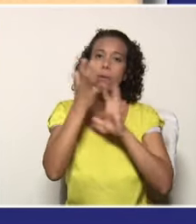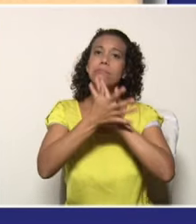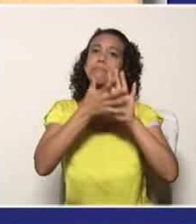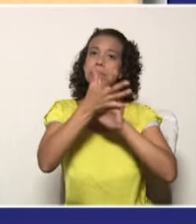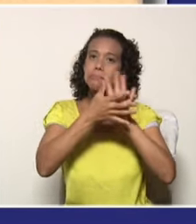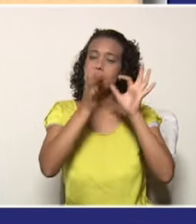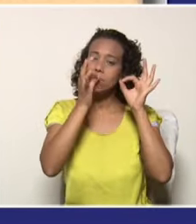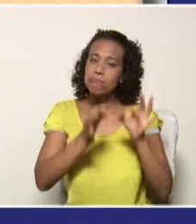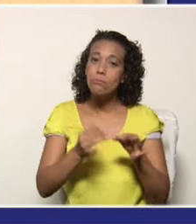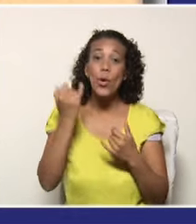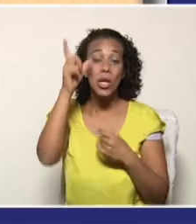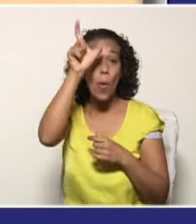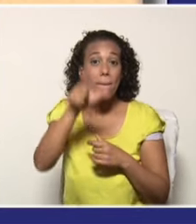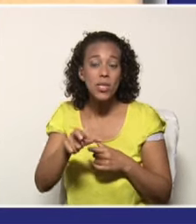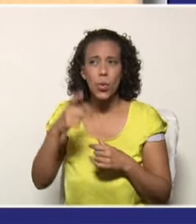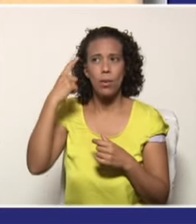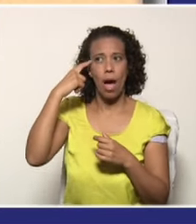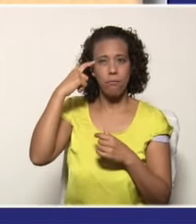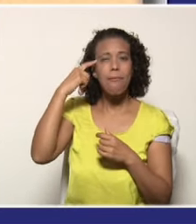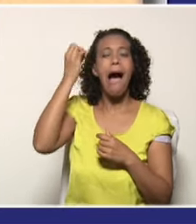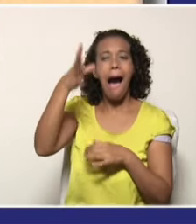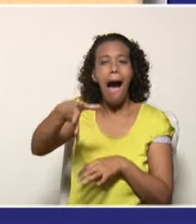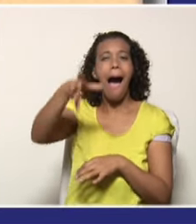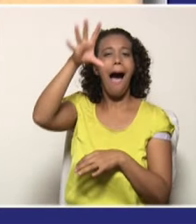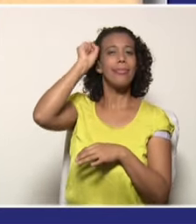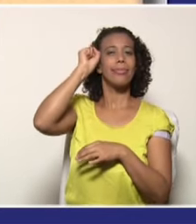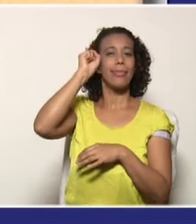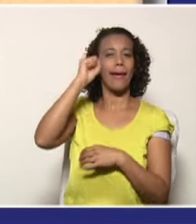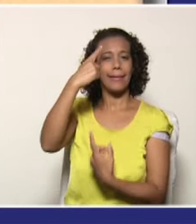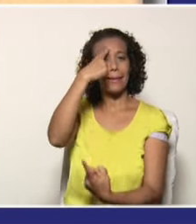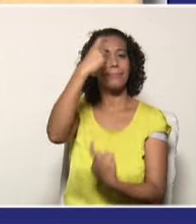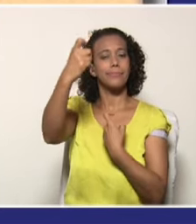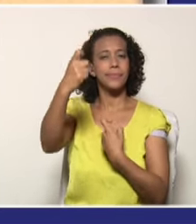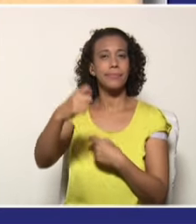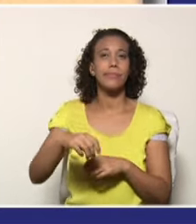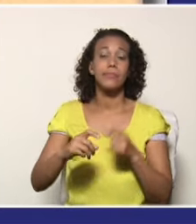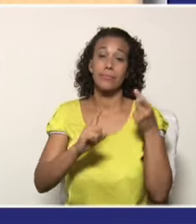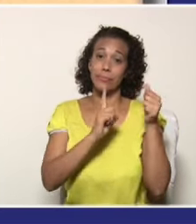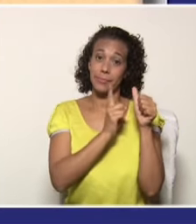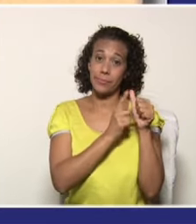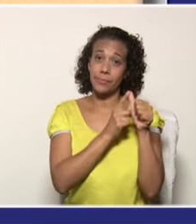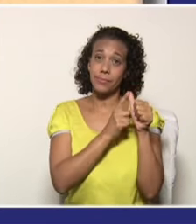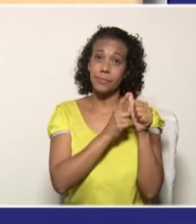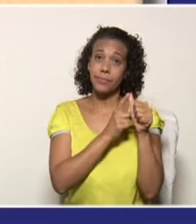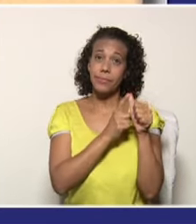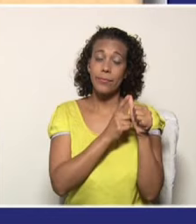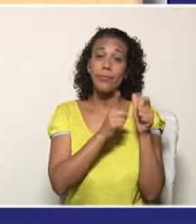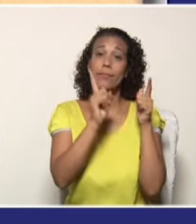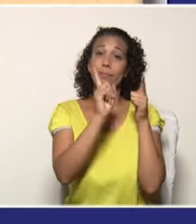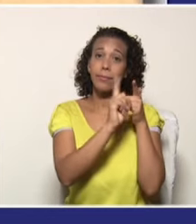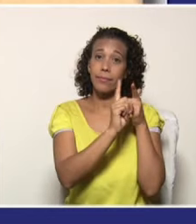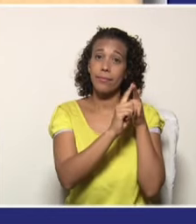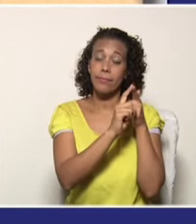los dos elementos, digamos, principales, los claves de la comunicación